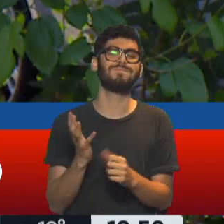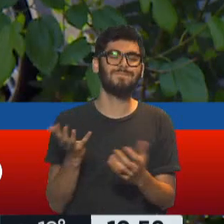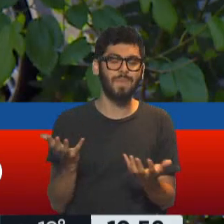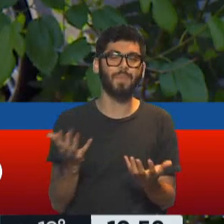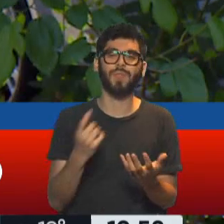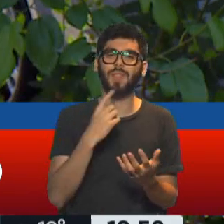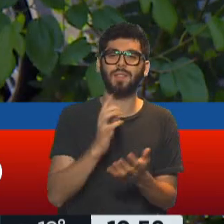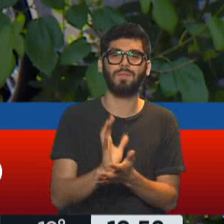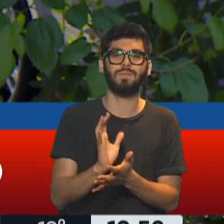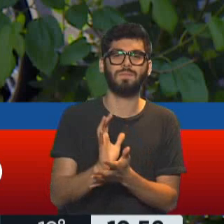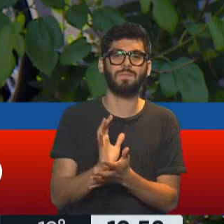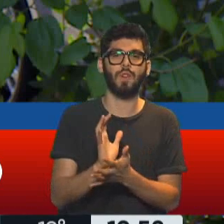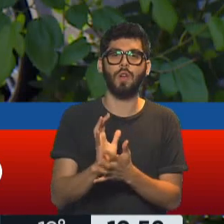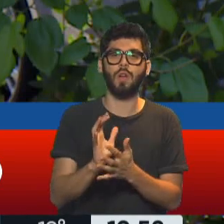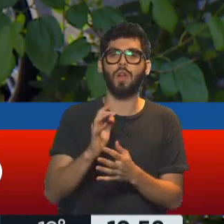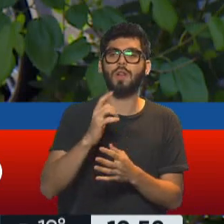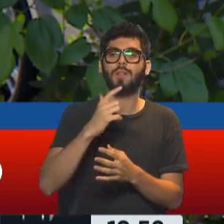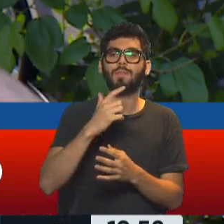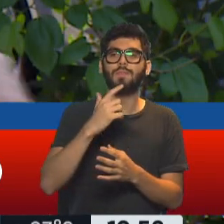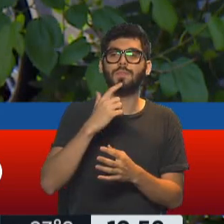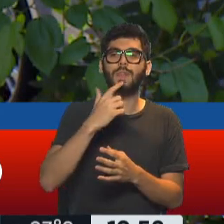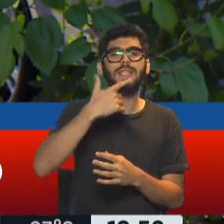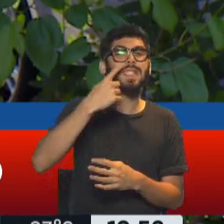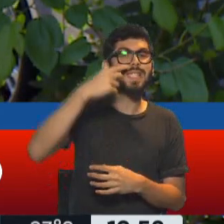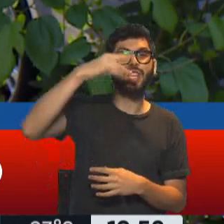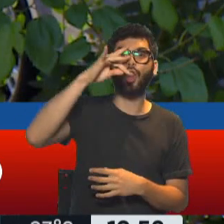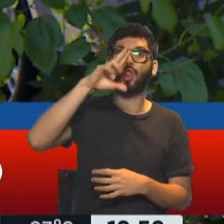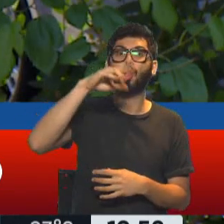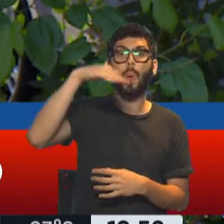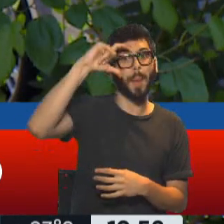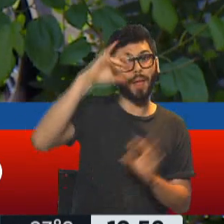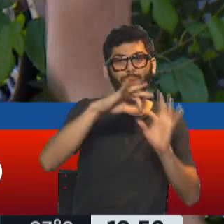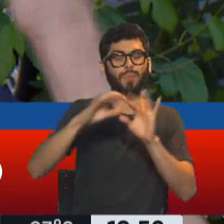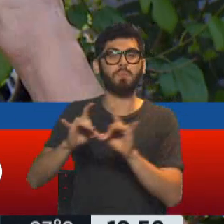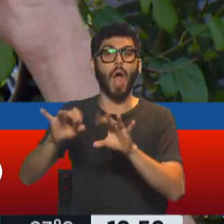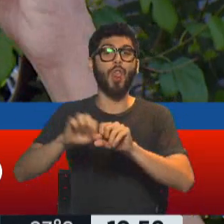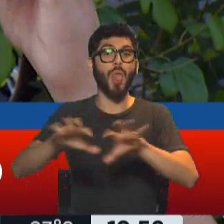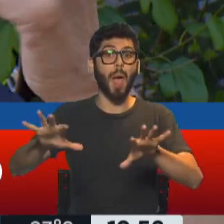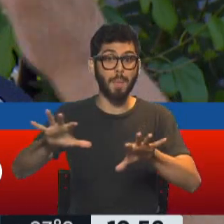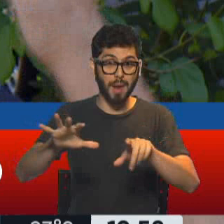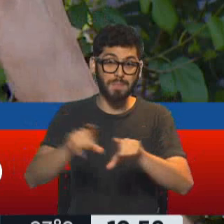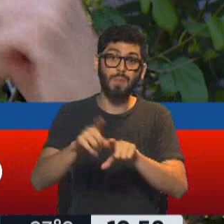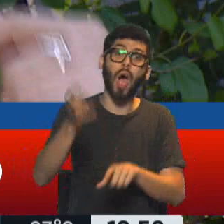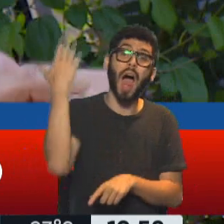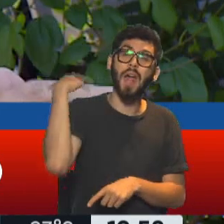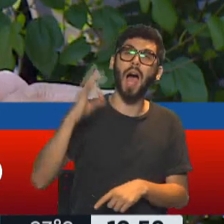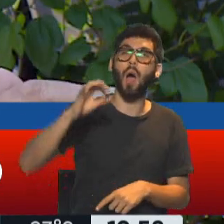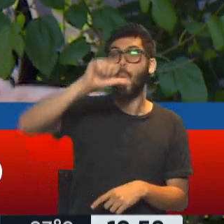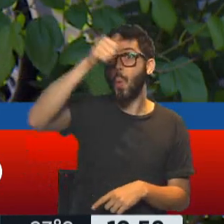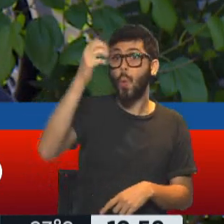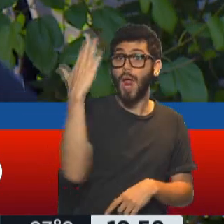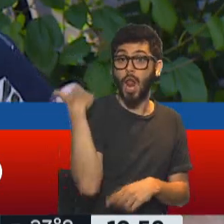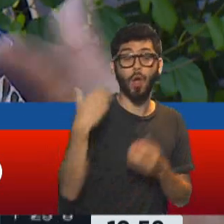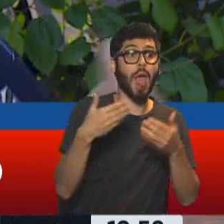el síndrome del flujo pandémico, que es esta suerte de reacciones en donde las primeras aperturas, allá por el verano